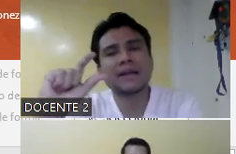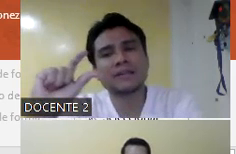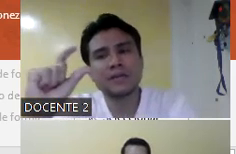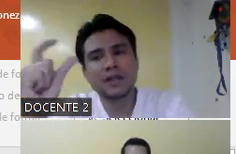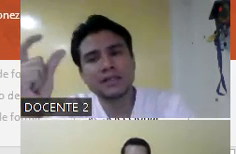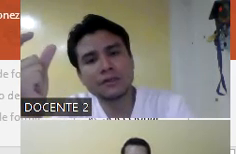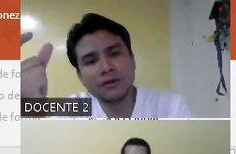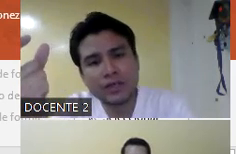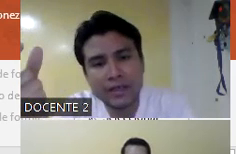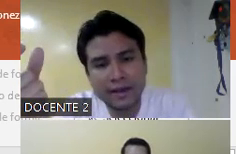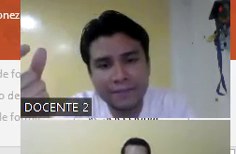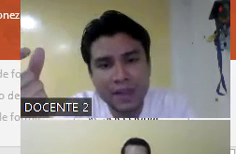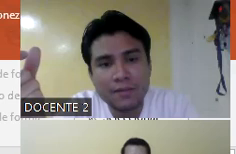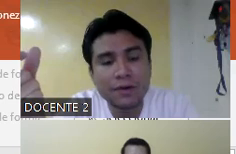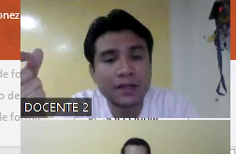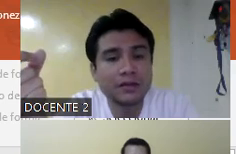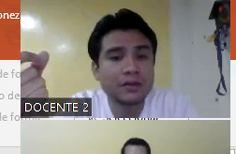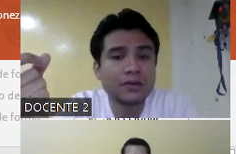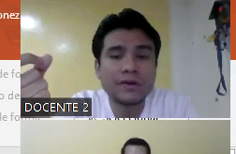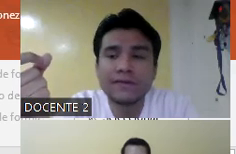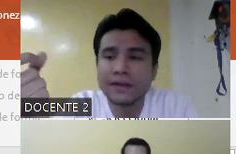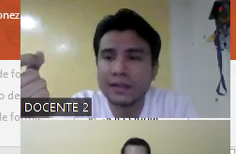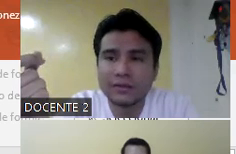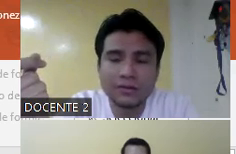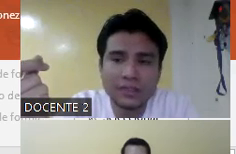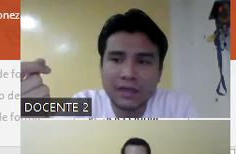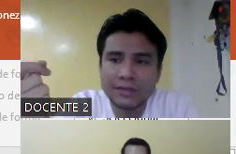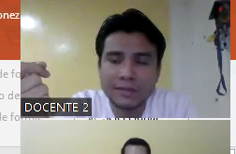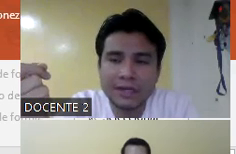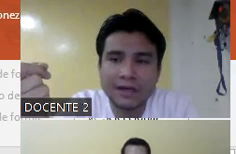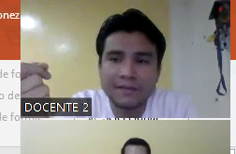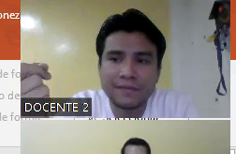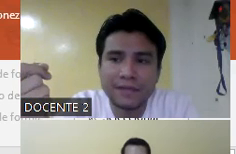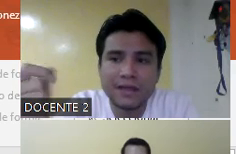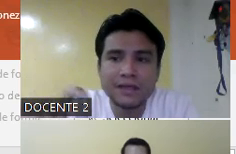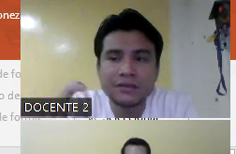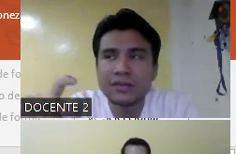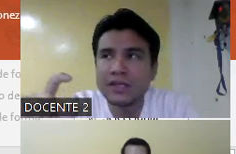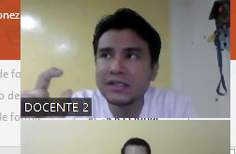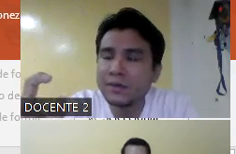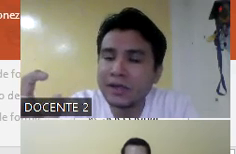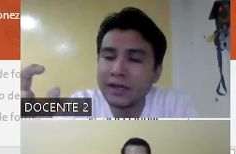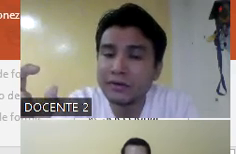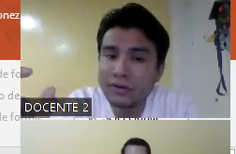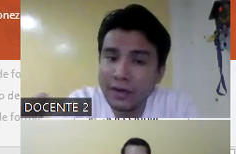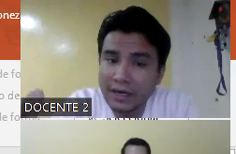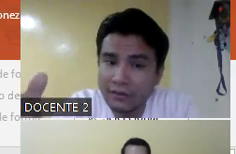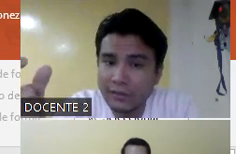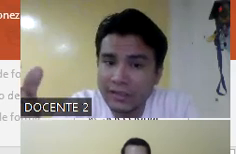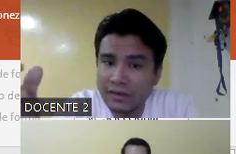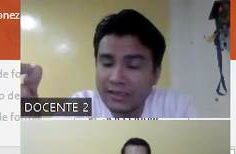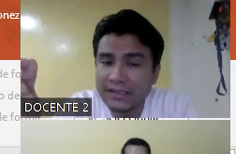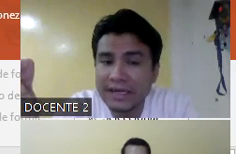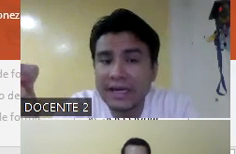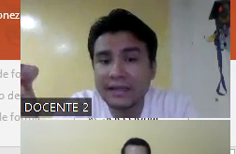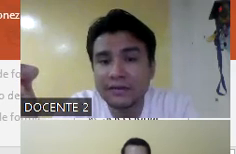va relacionado a la psicología porque el dolor no afecta de todos de la misma manera. Y si ustedes se ponen a controlar, como